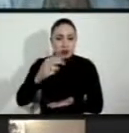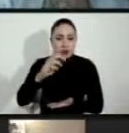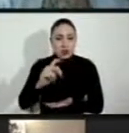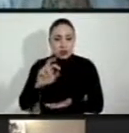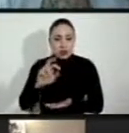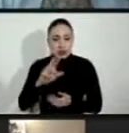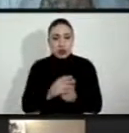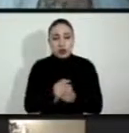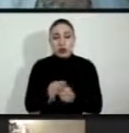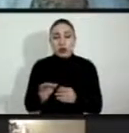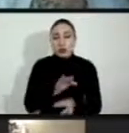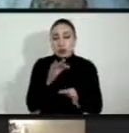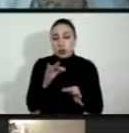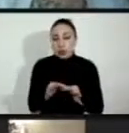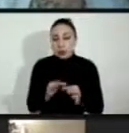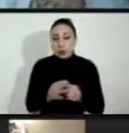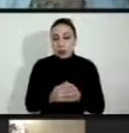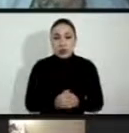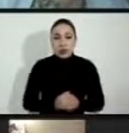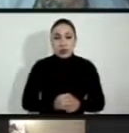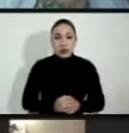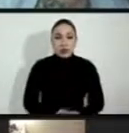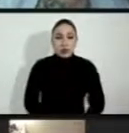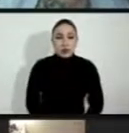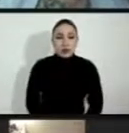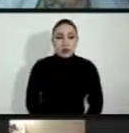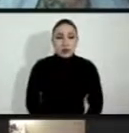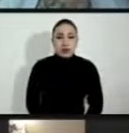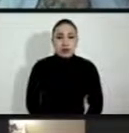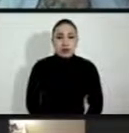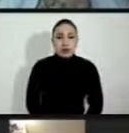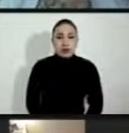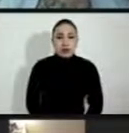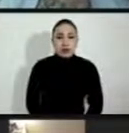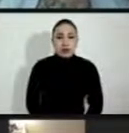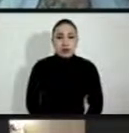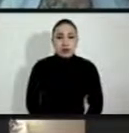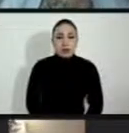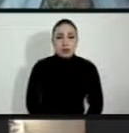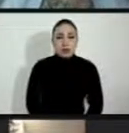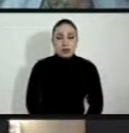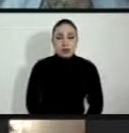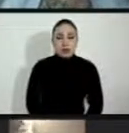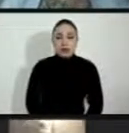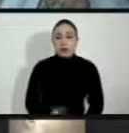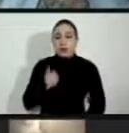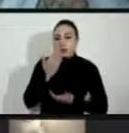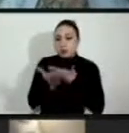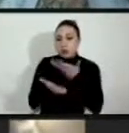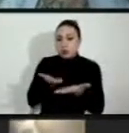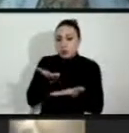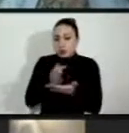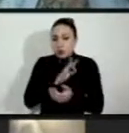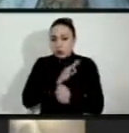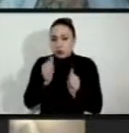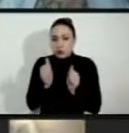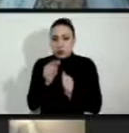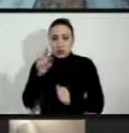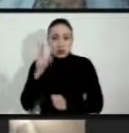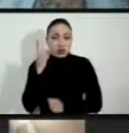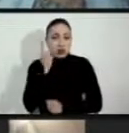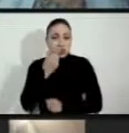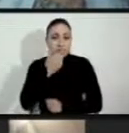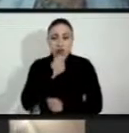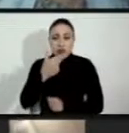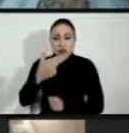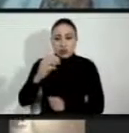artículo... Diputada presidenta, si me permitiera hacer una propuesta de modificación, perdón,